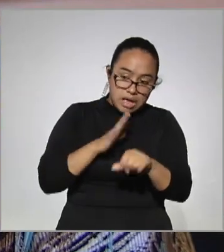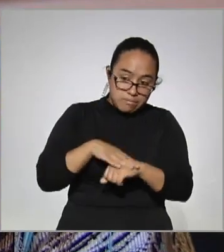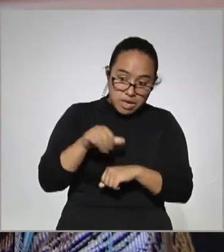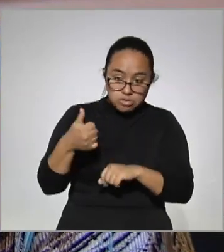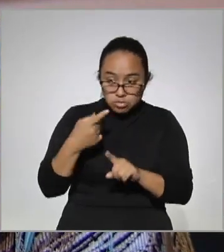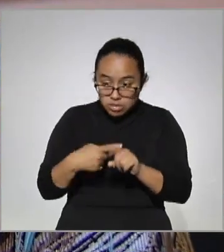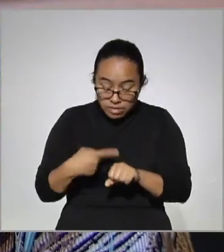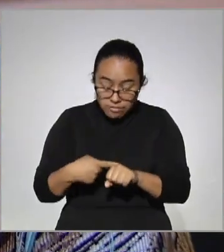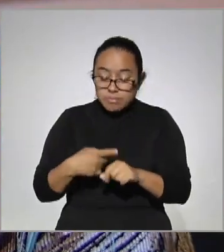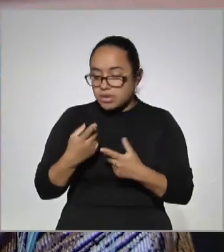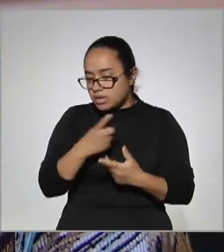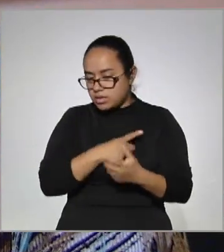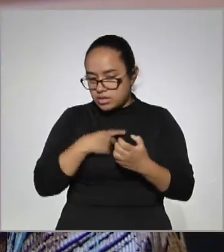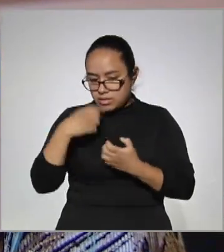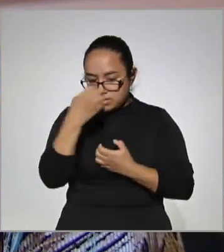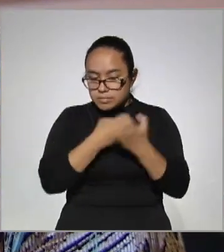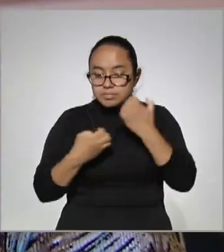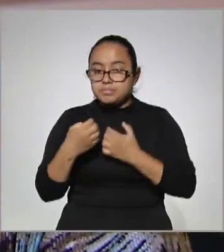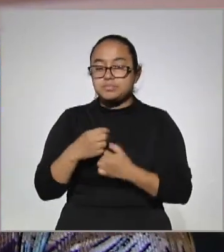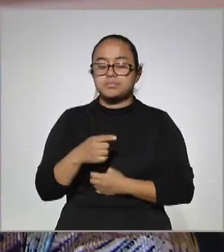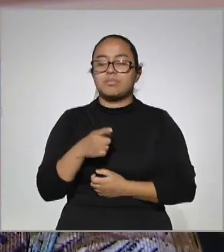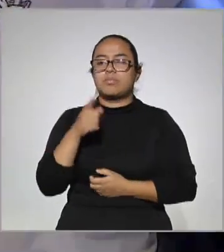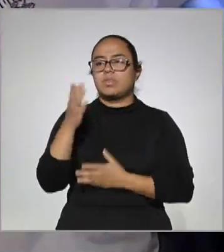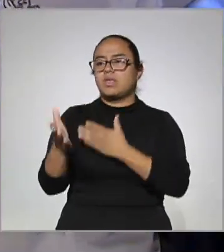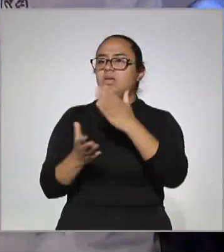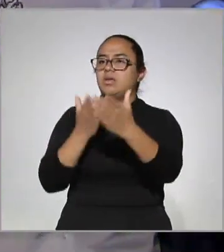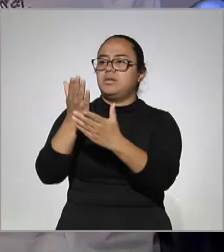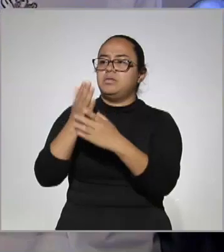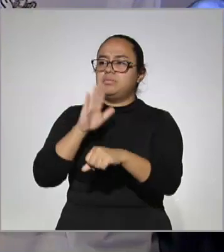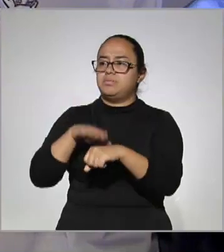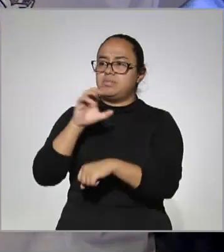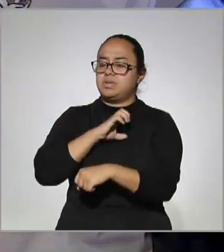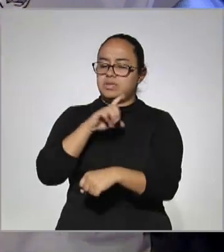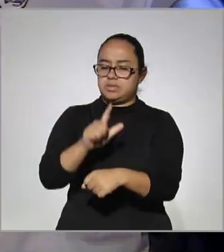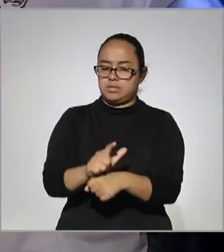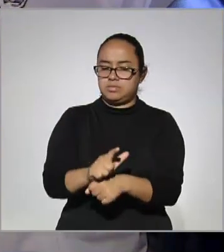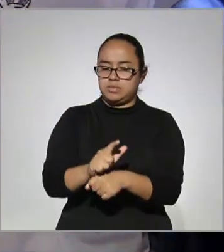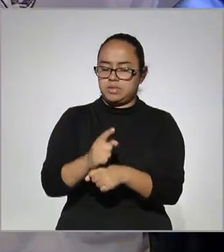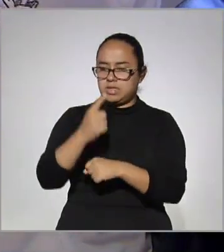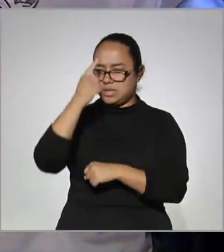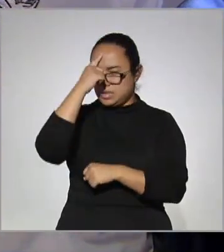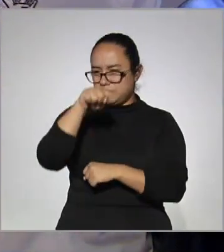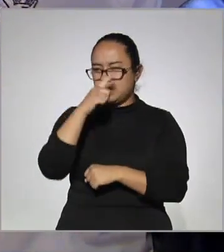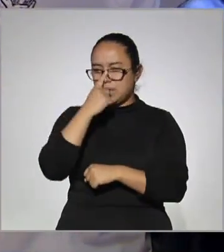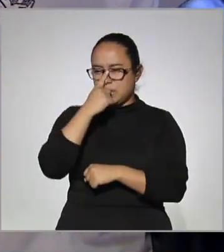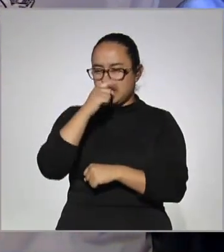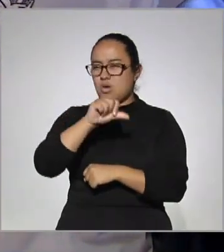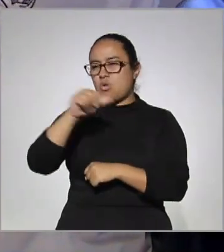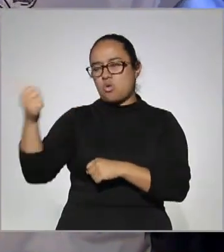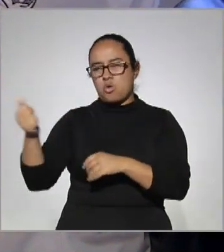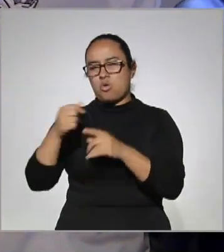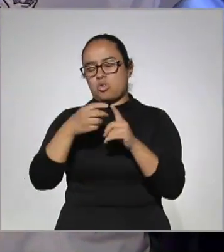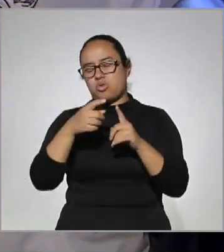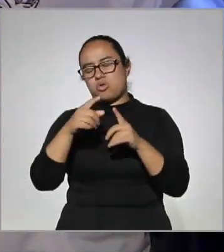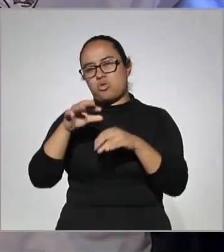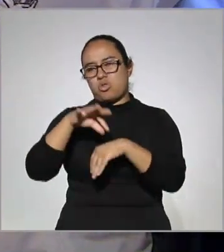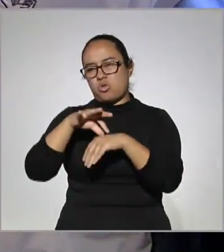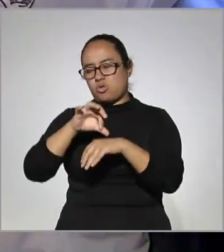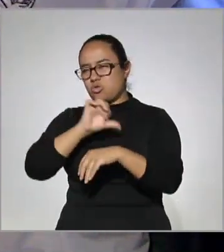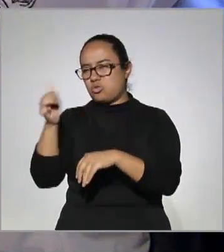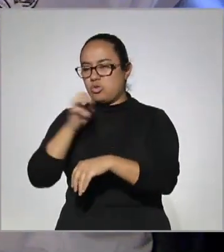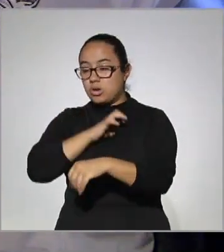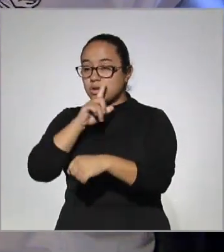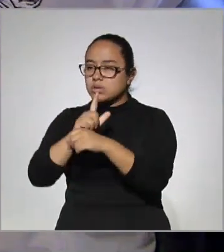y entonces se hace una petición especial o a las especialidades o subespecialidades que nos apoyan en el